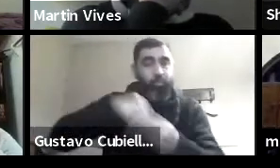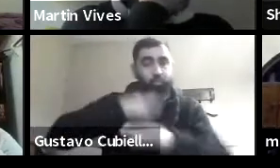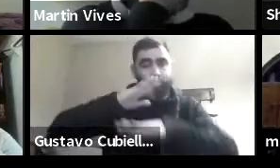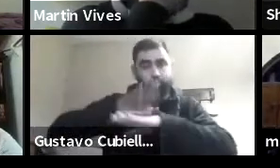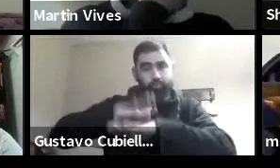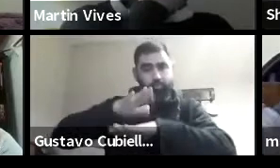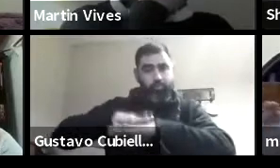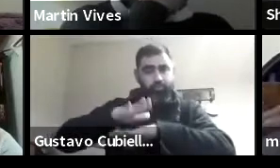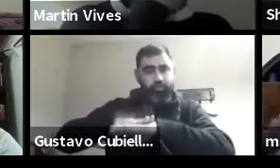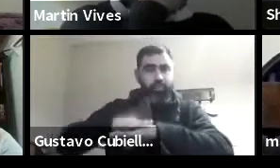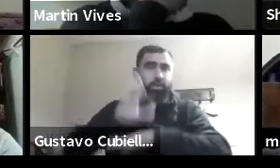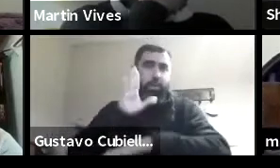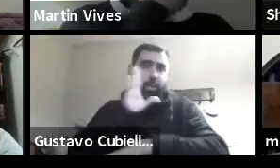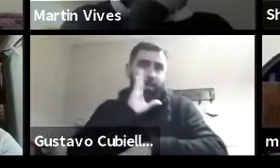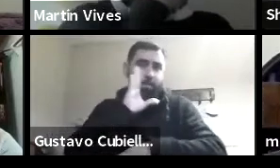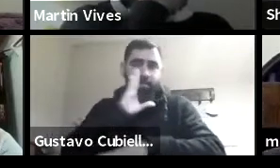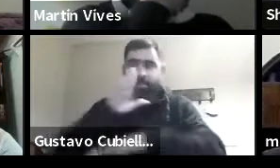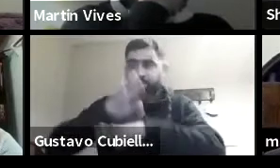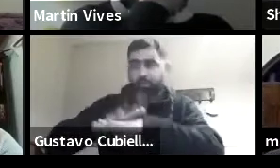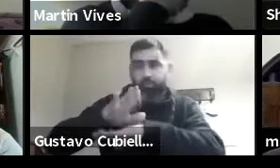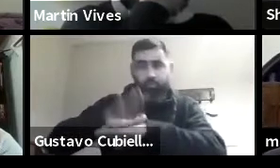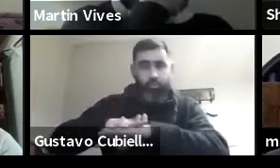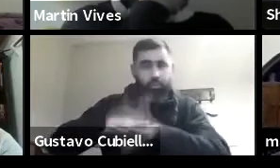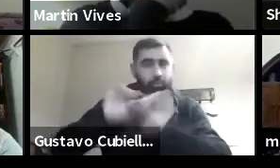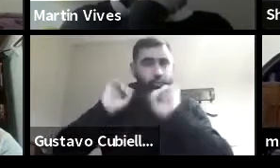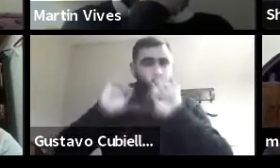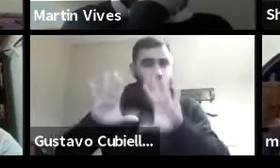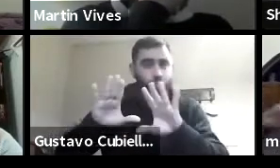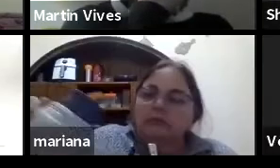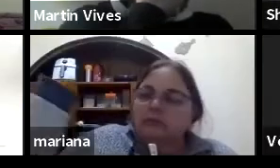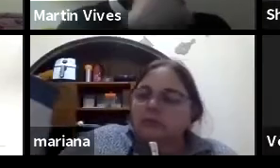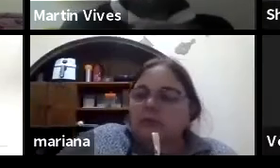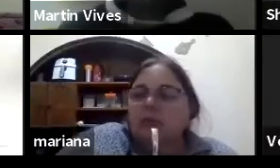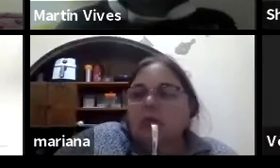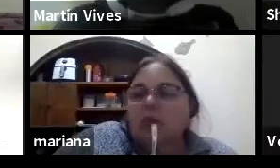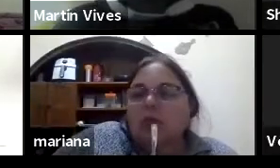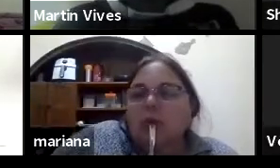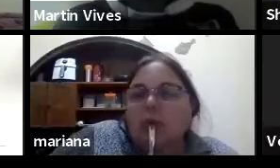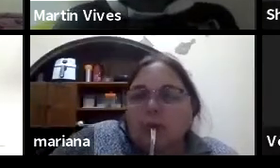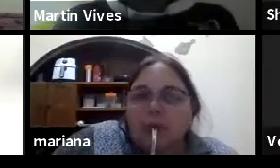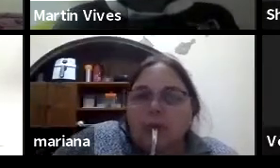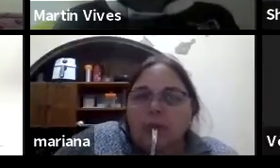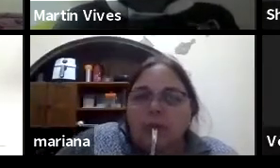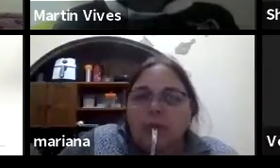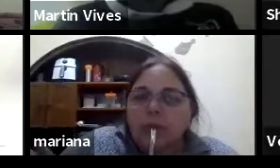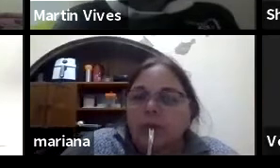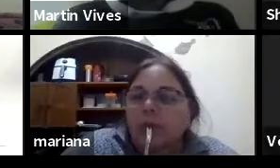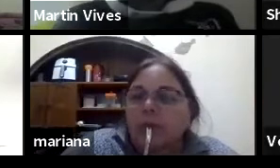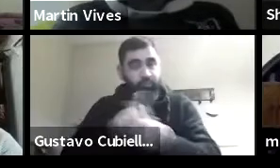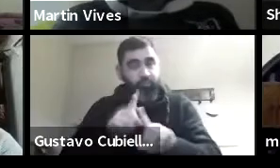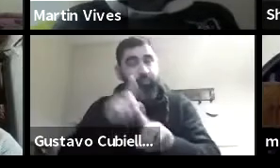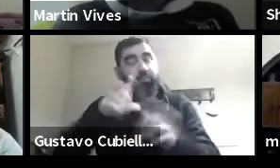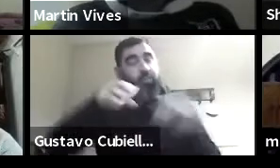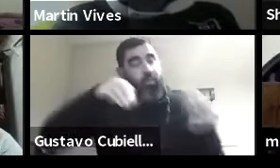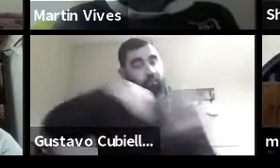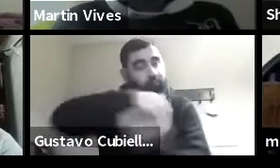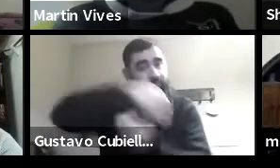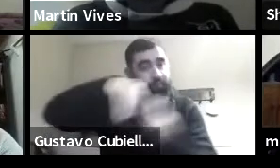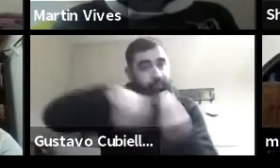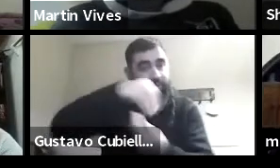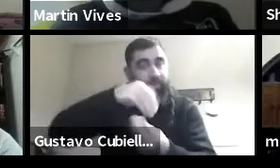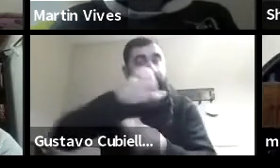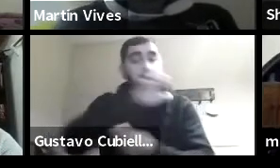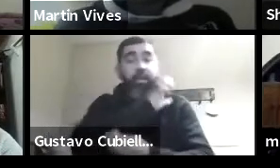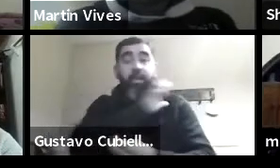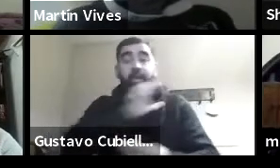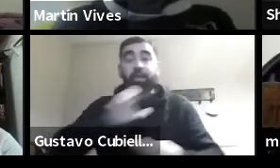o que es la madre, o que es, son los allegados en primera instancia. O sea, en realidad es la familia, es el